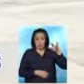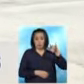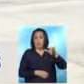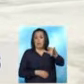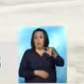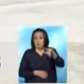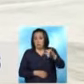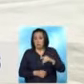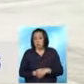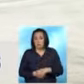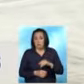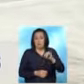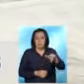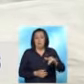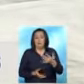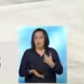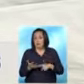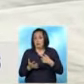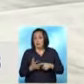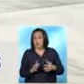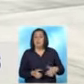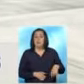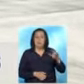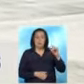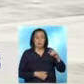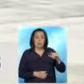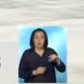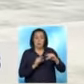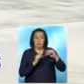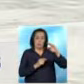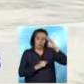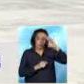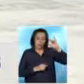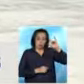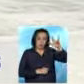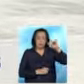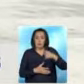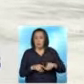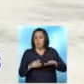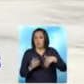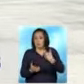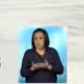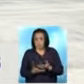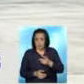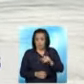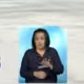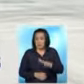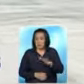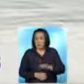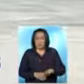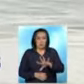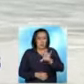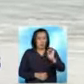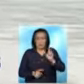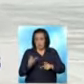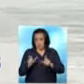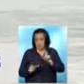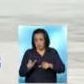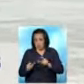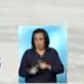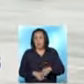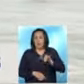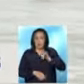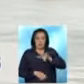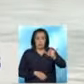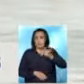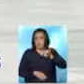a los de la Fuerza Aérea, y luego llegan hacia sus destinos. Son alrededor de 50 personas las que viajan